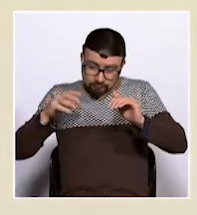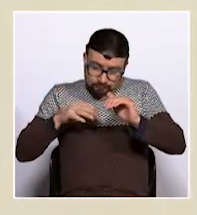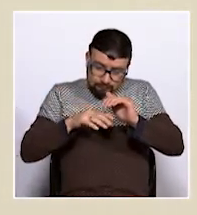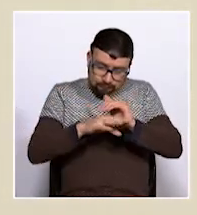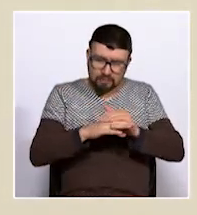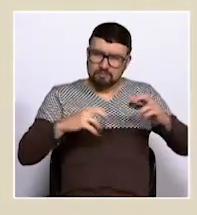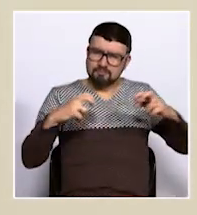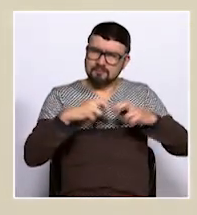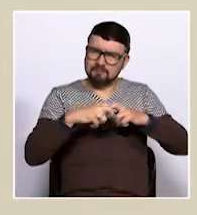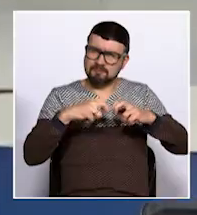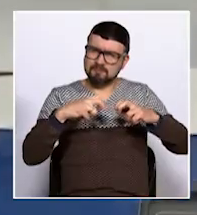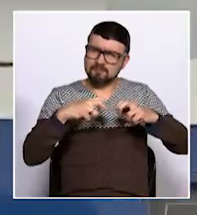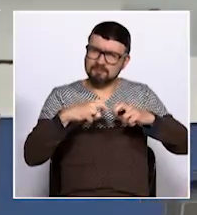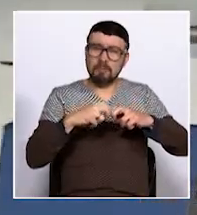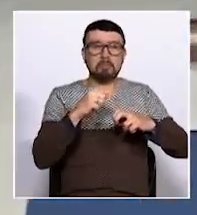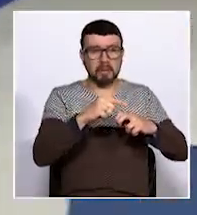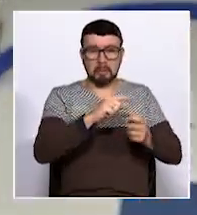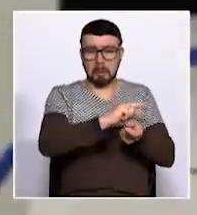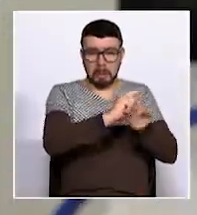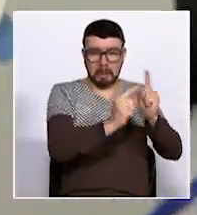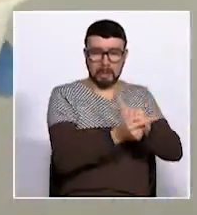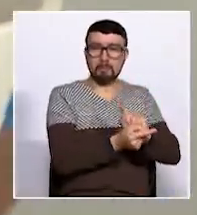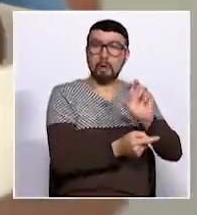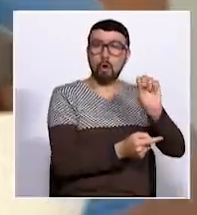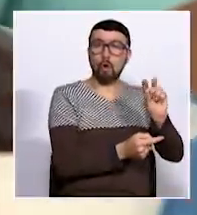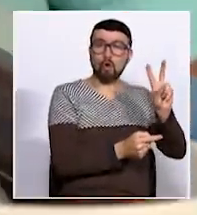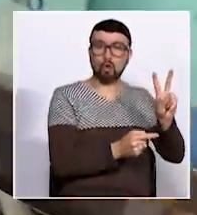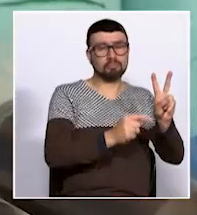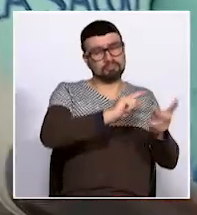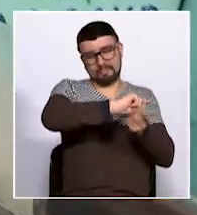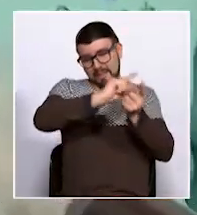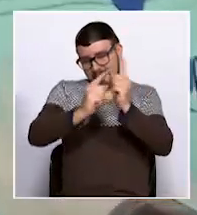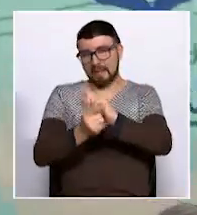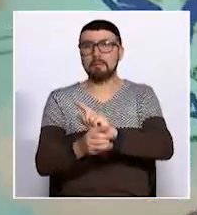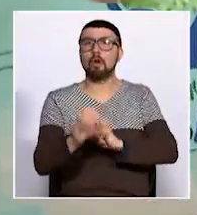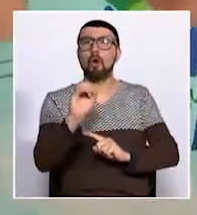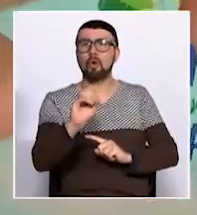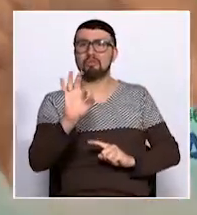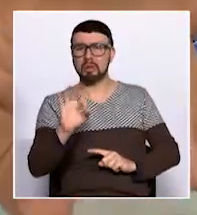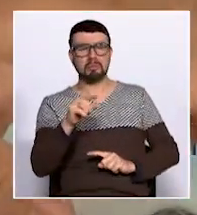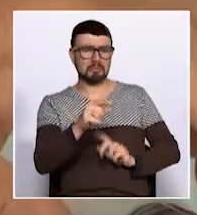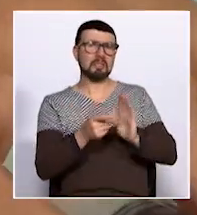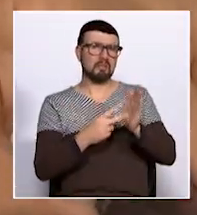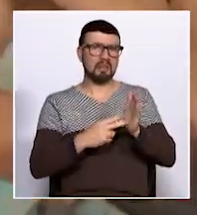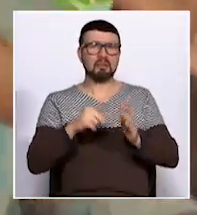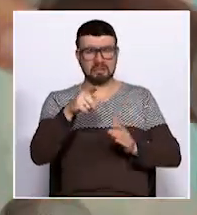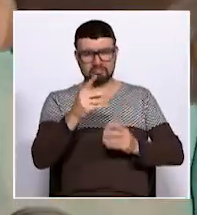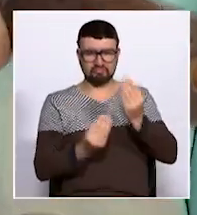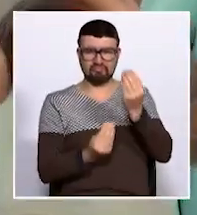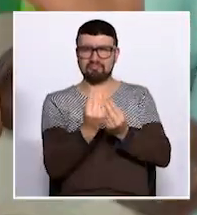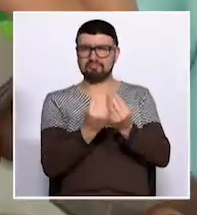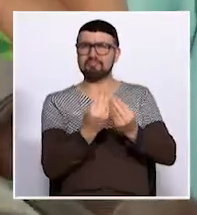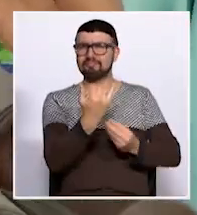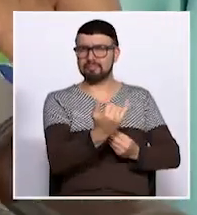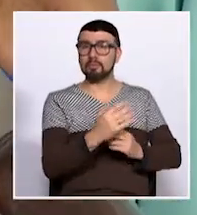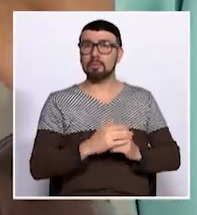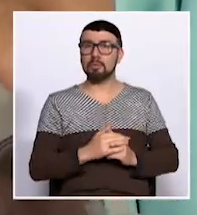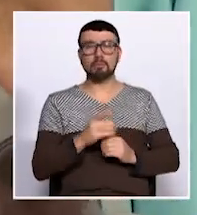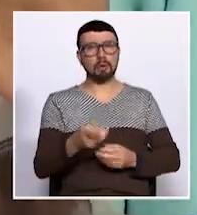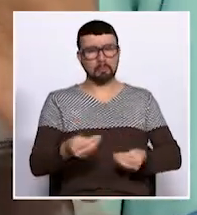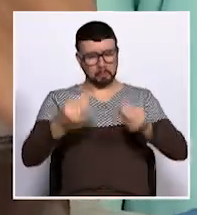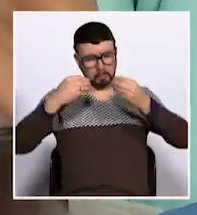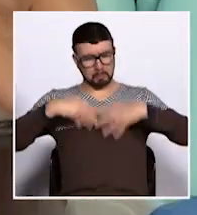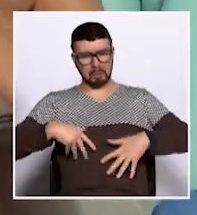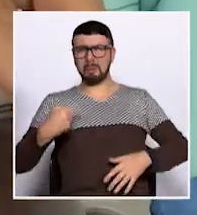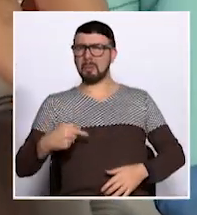y deja de ser O2 para convertirse en O3. Esto es químicamente hablando. ¿Qué hace eso en nuestro organismo? Es